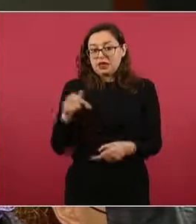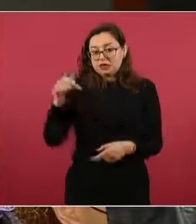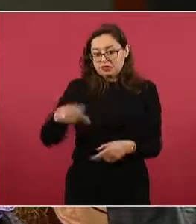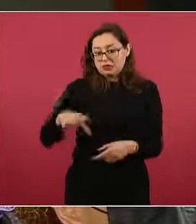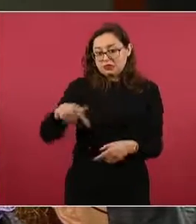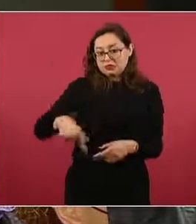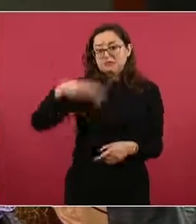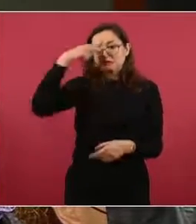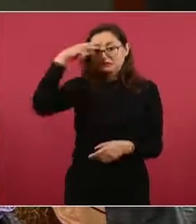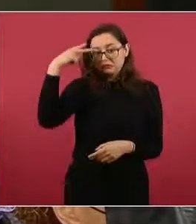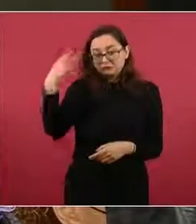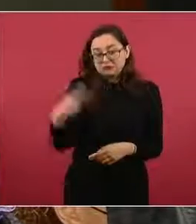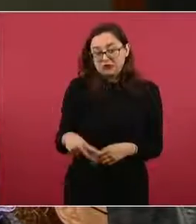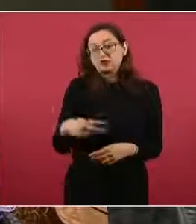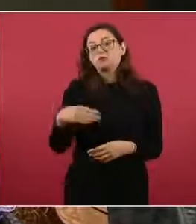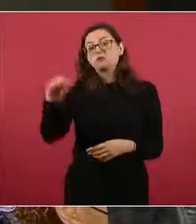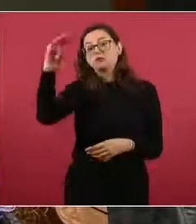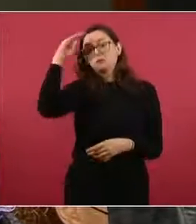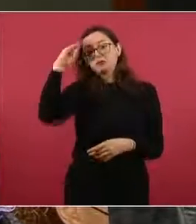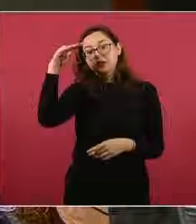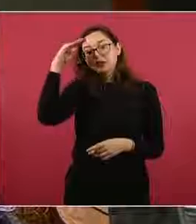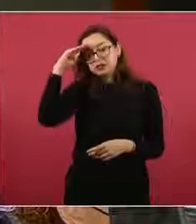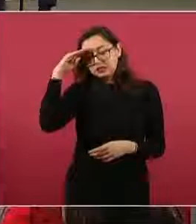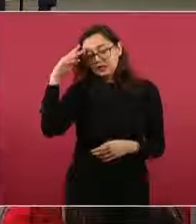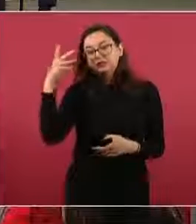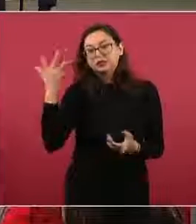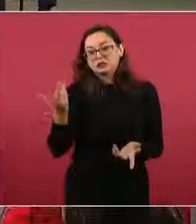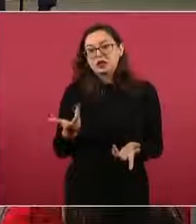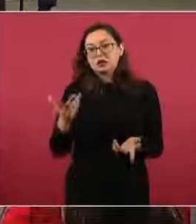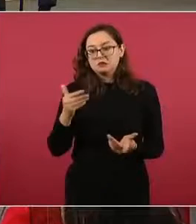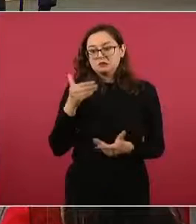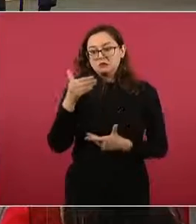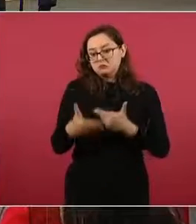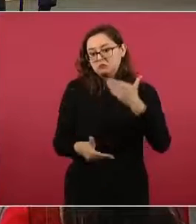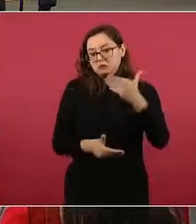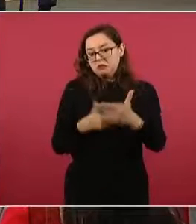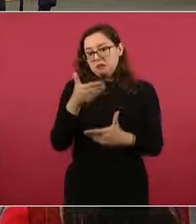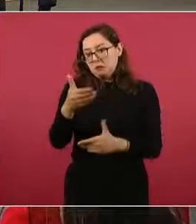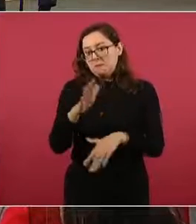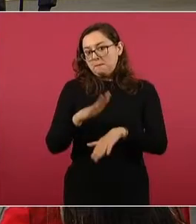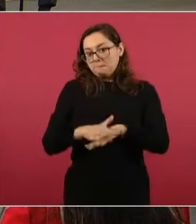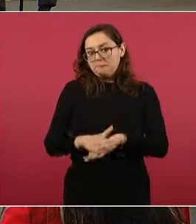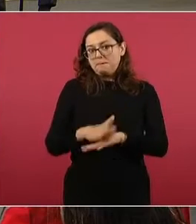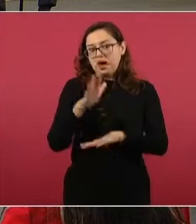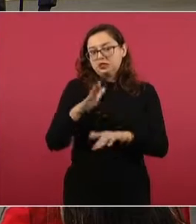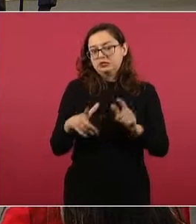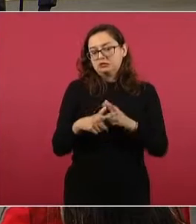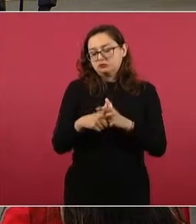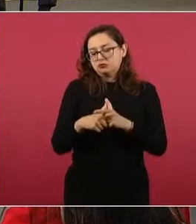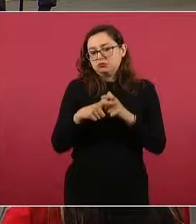tienen proyectados mucho más por la inflación que hay